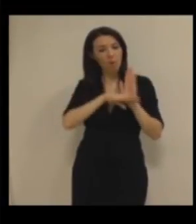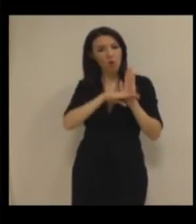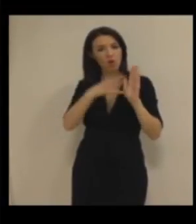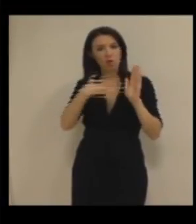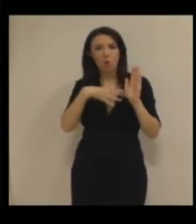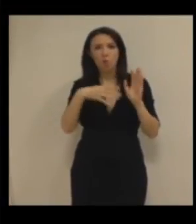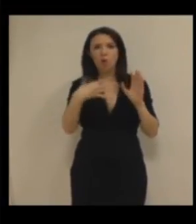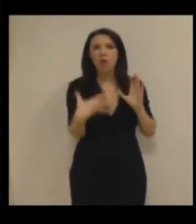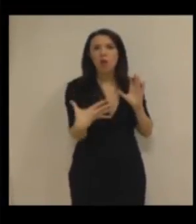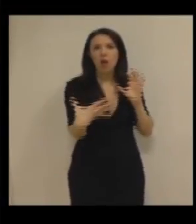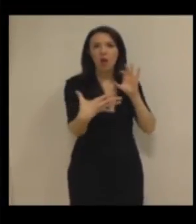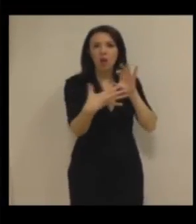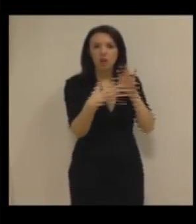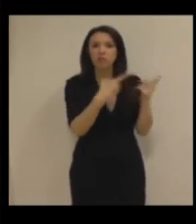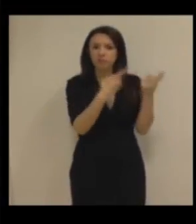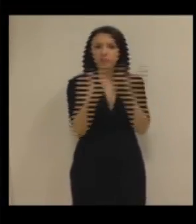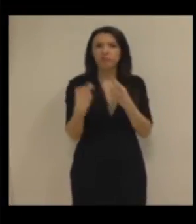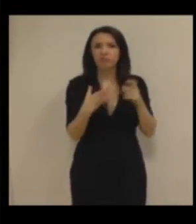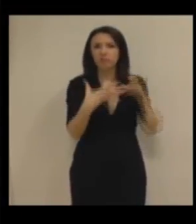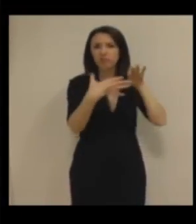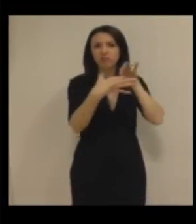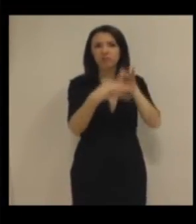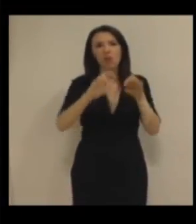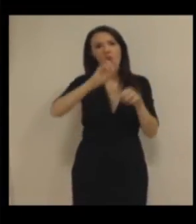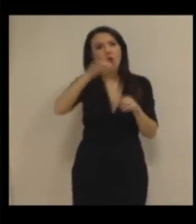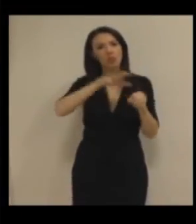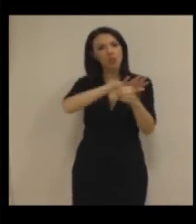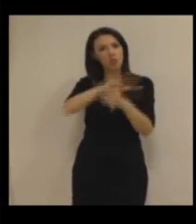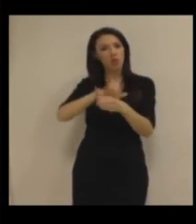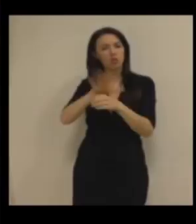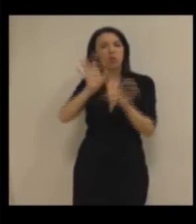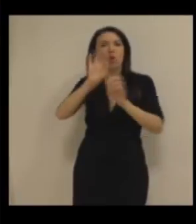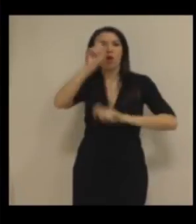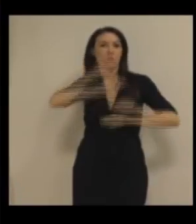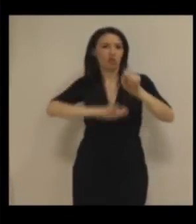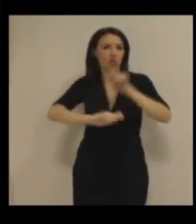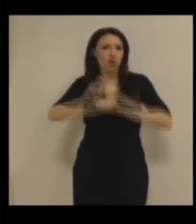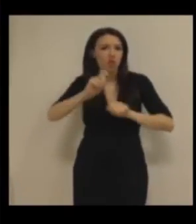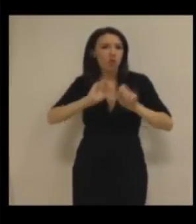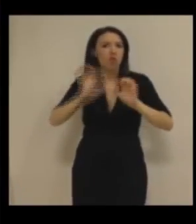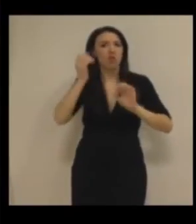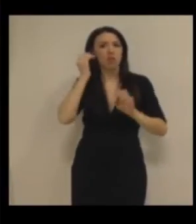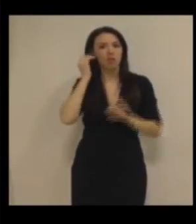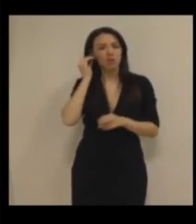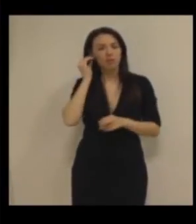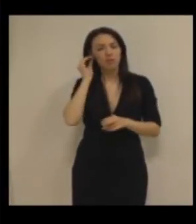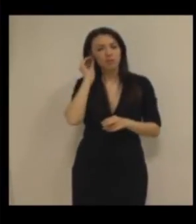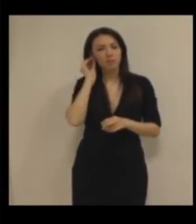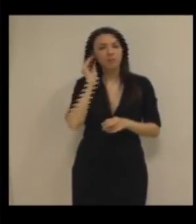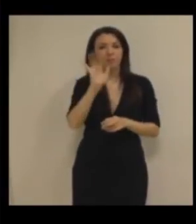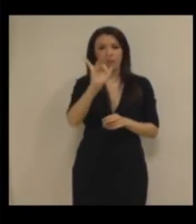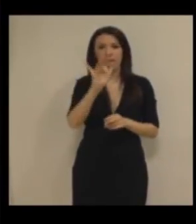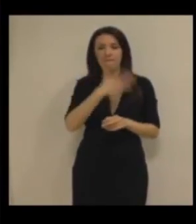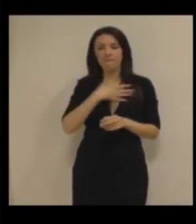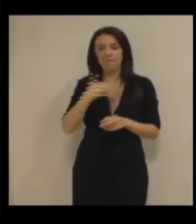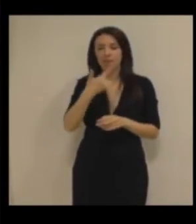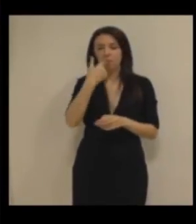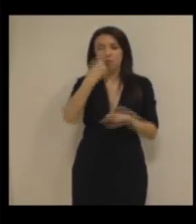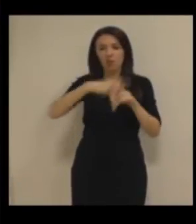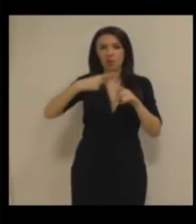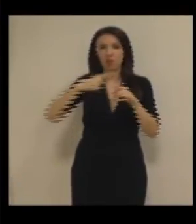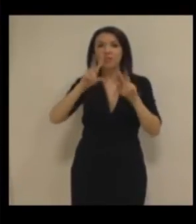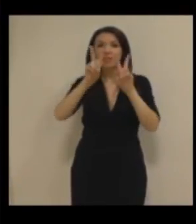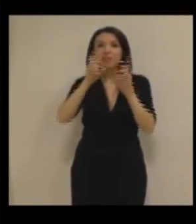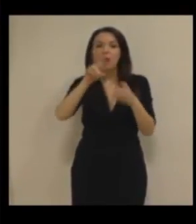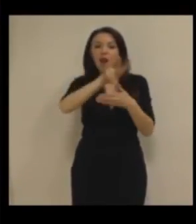a alianzas con otros sectores, otras asociaciones. Yo quería añadir una cosa en cuanto a la